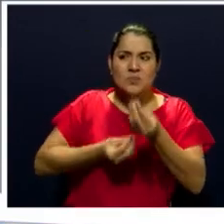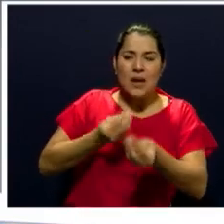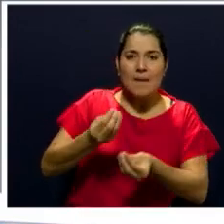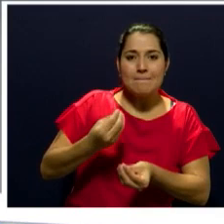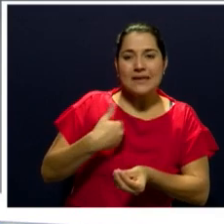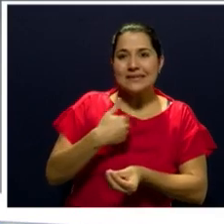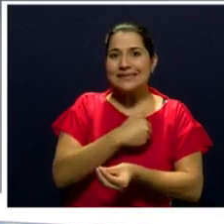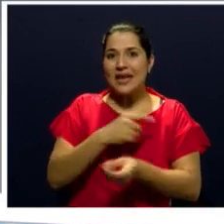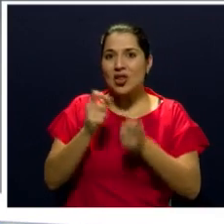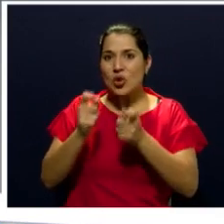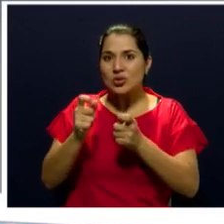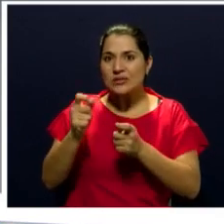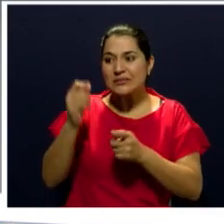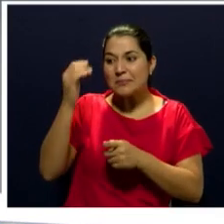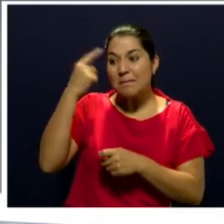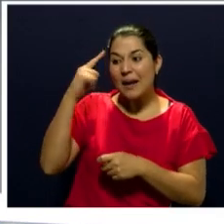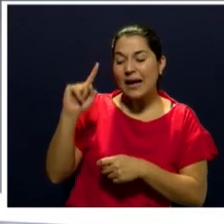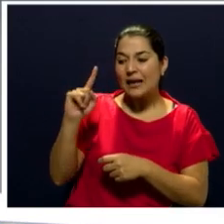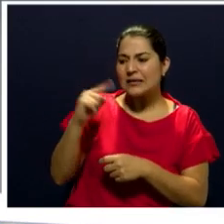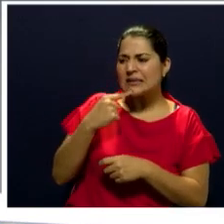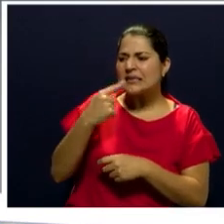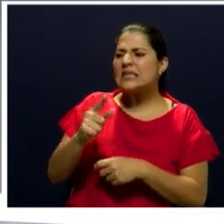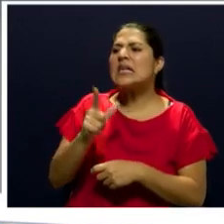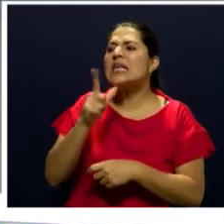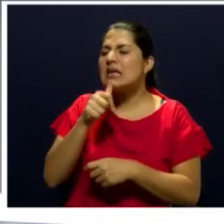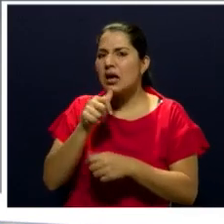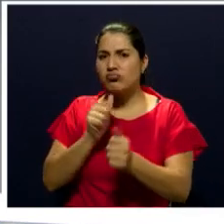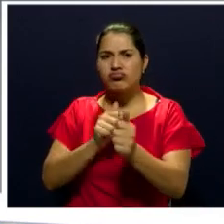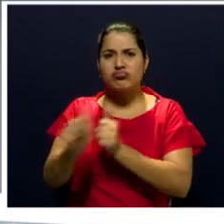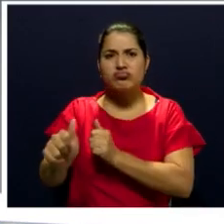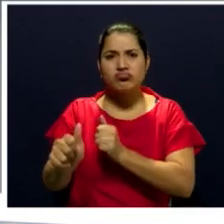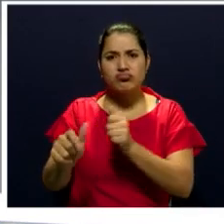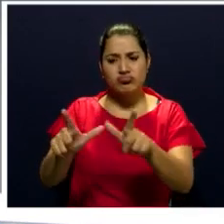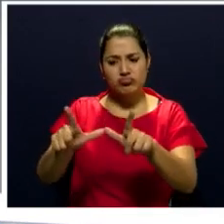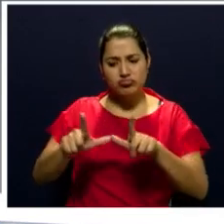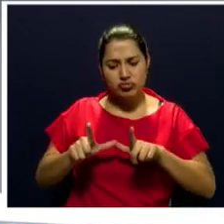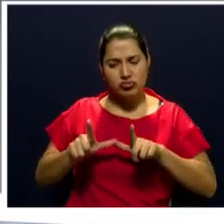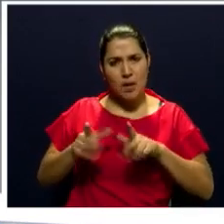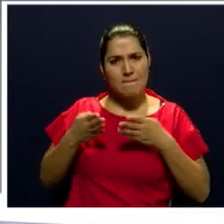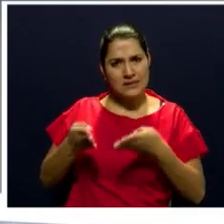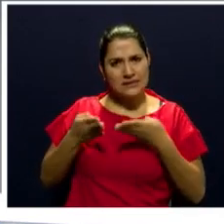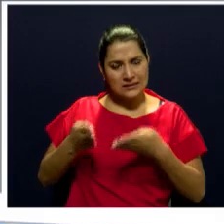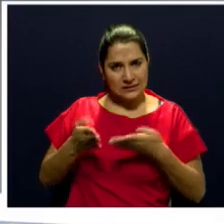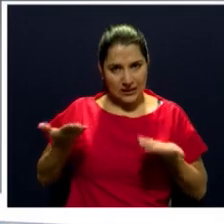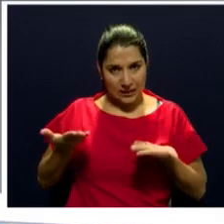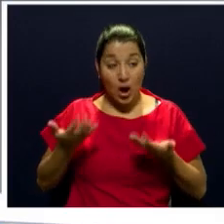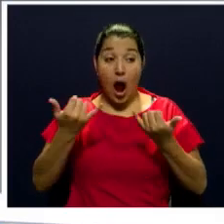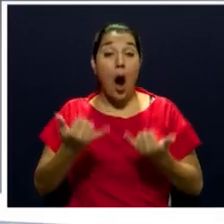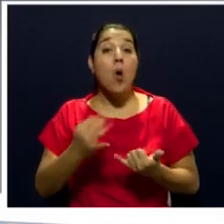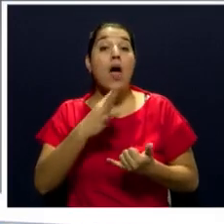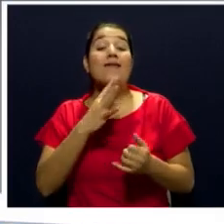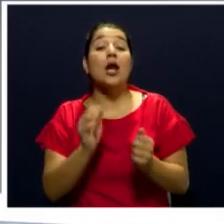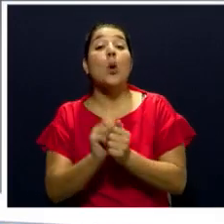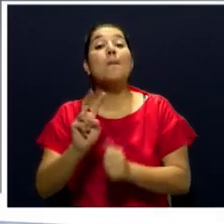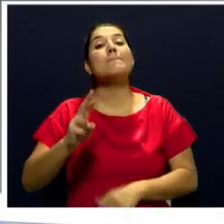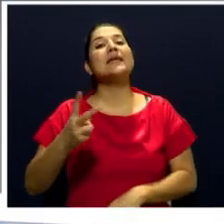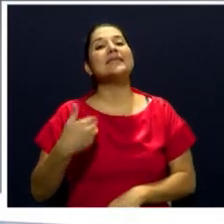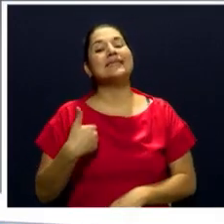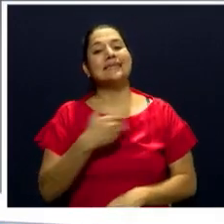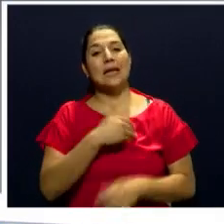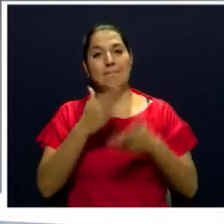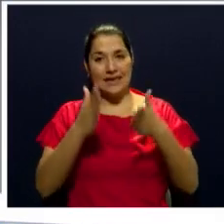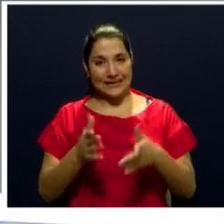obtiene el título de bachillerato, vamos a conversar ahora con Melania Brenes, viceministra académica.